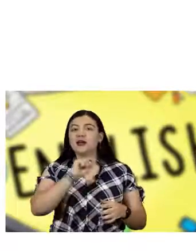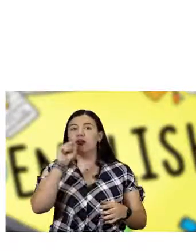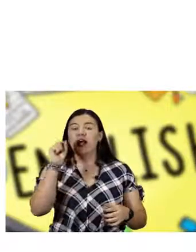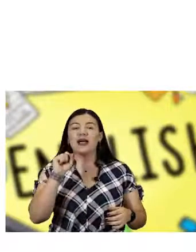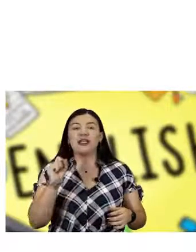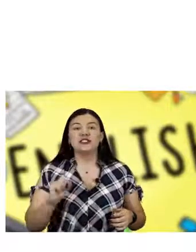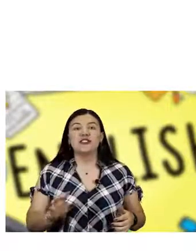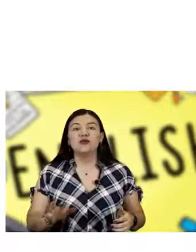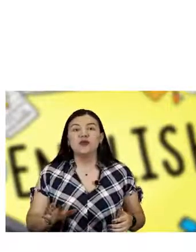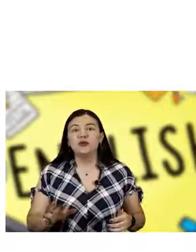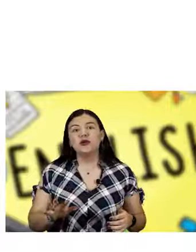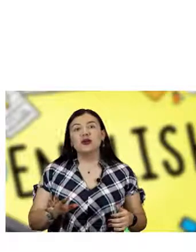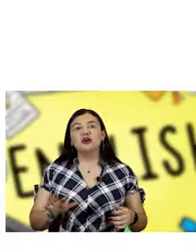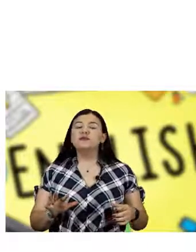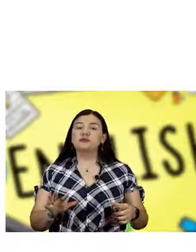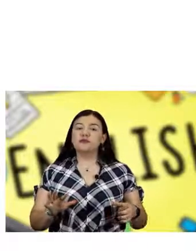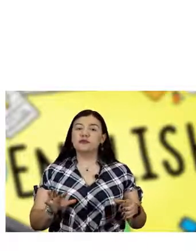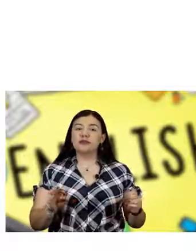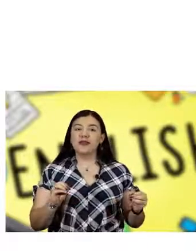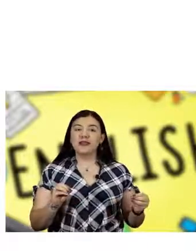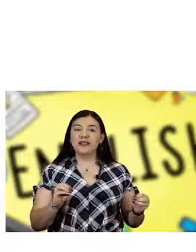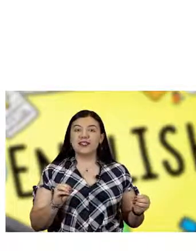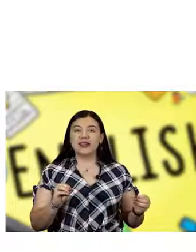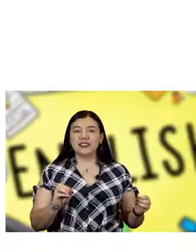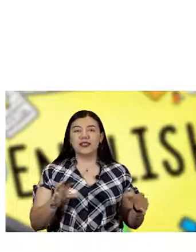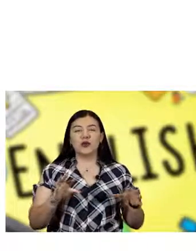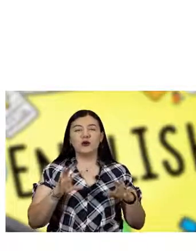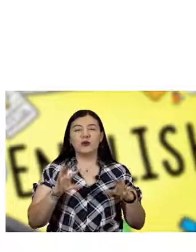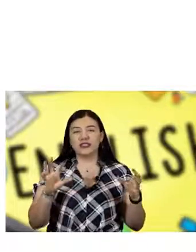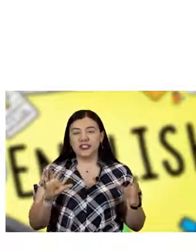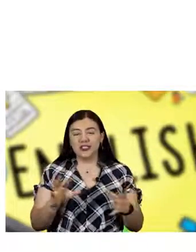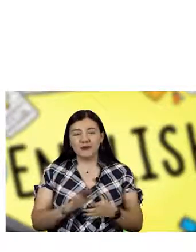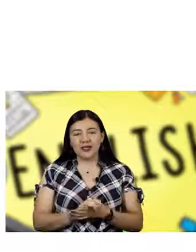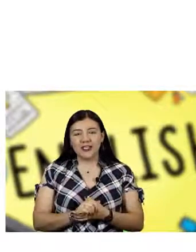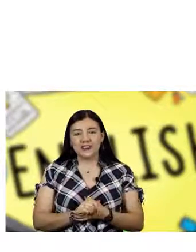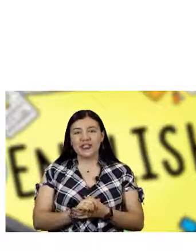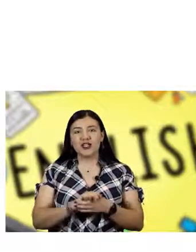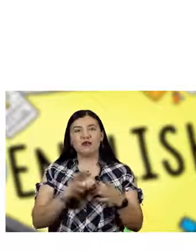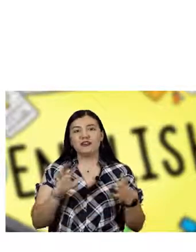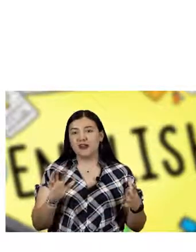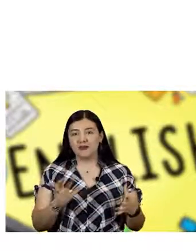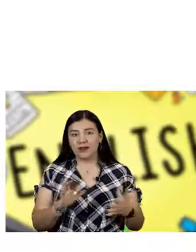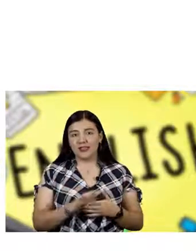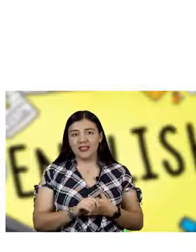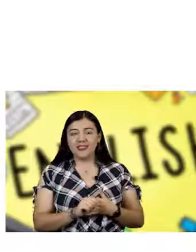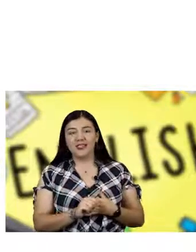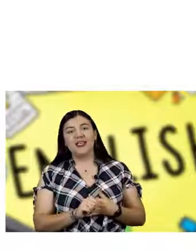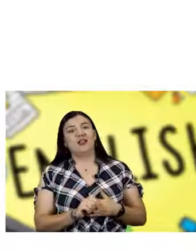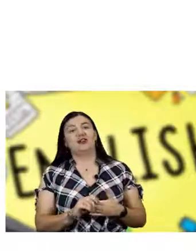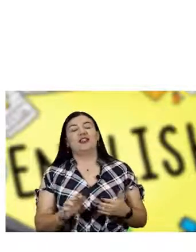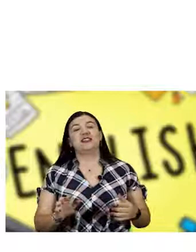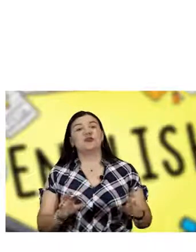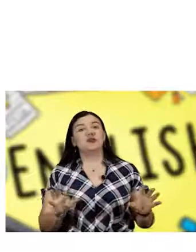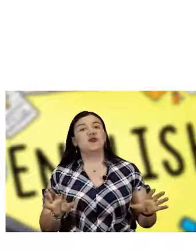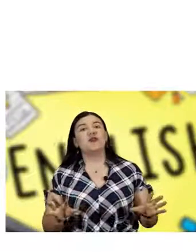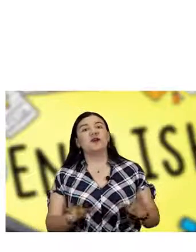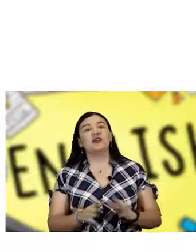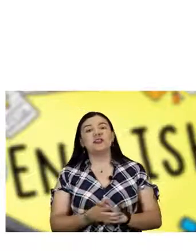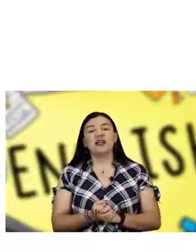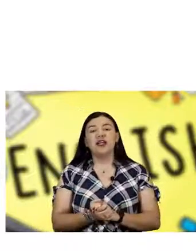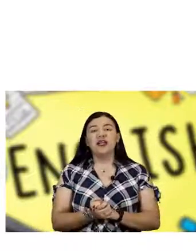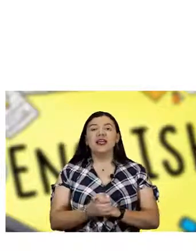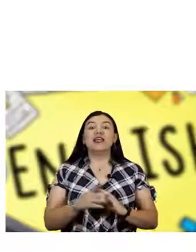en blanco, hagan allí su dibujo desde casa, como ustedes lo puedan hacer, como se lo imaginen. No tiene que ser un